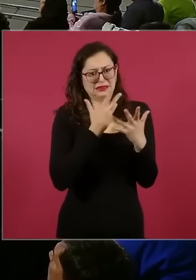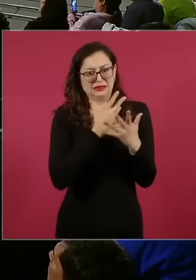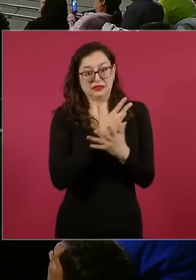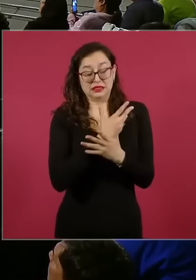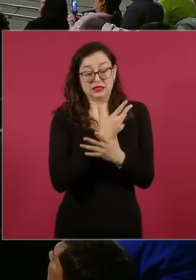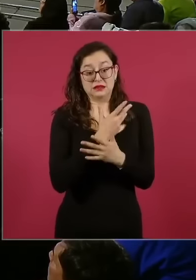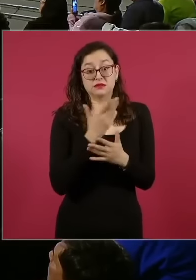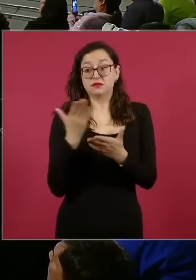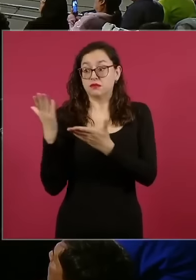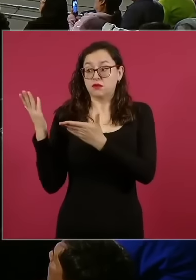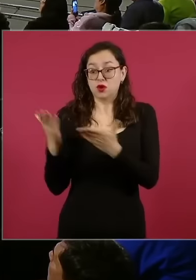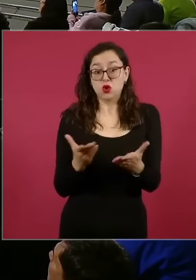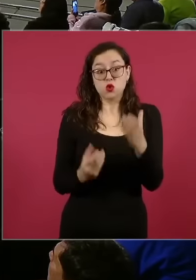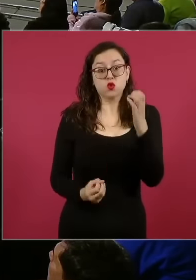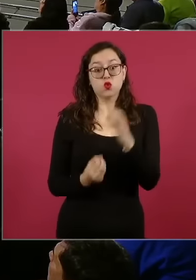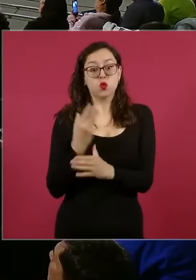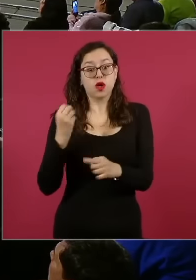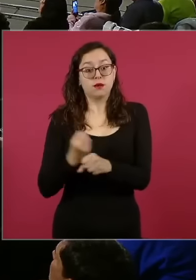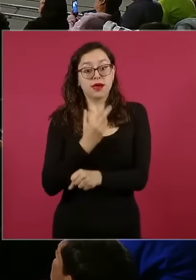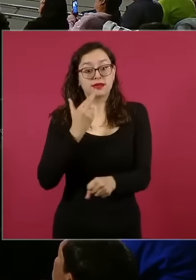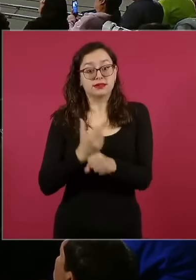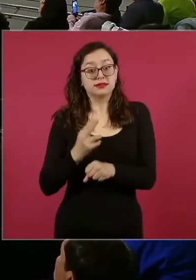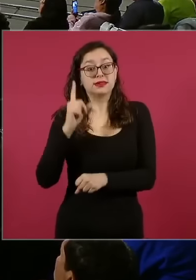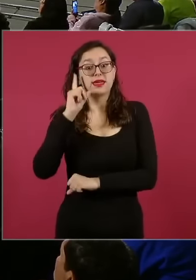con la llegada